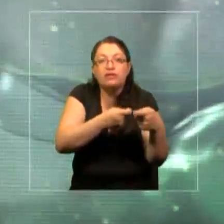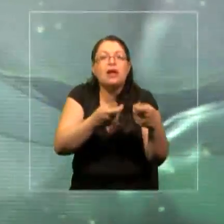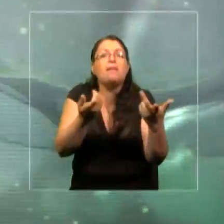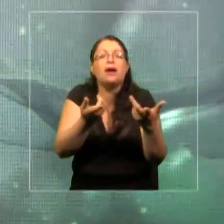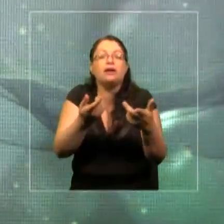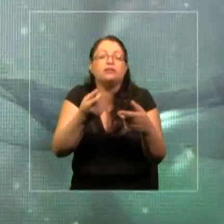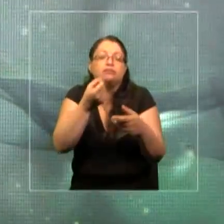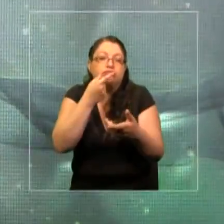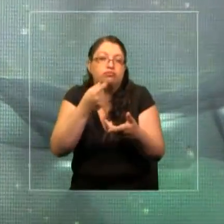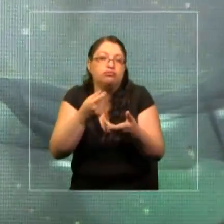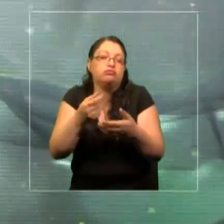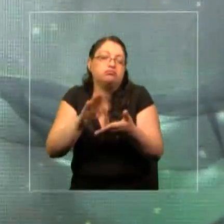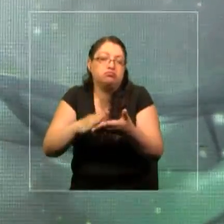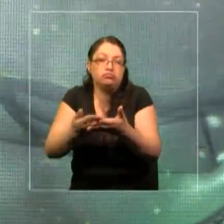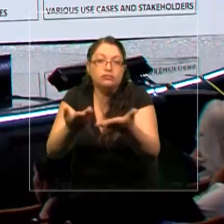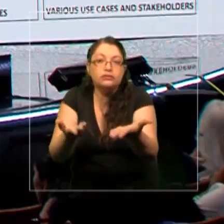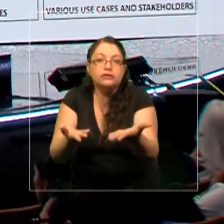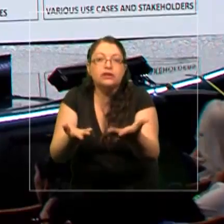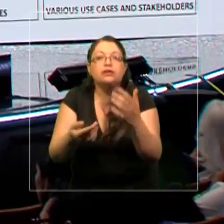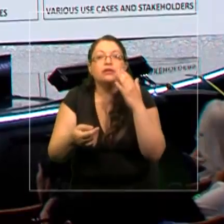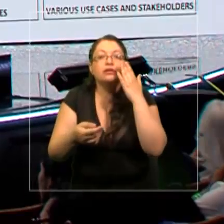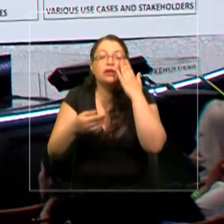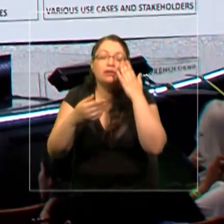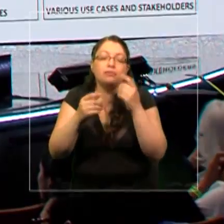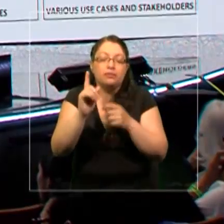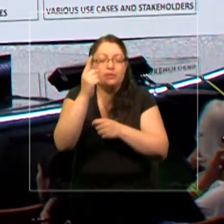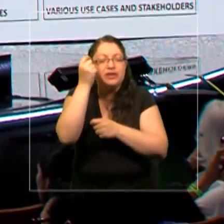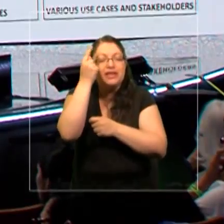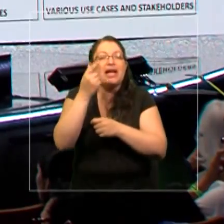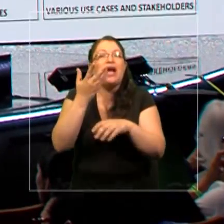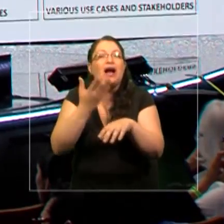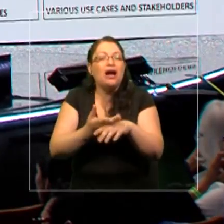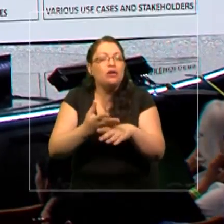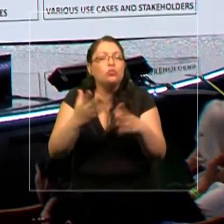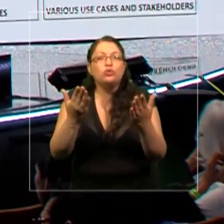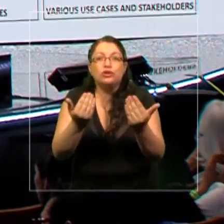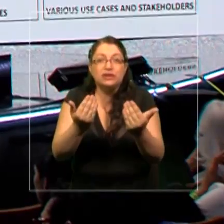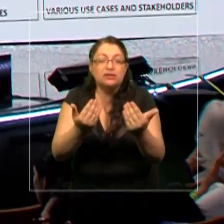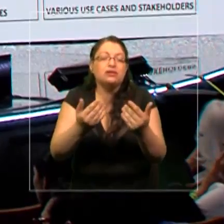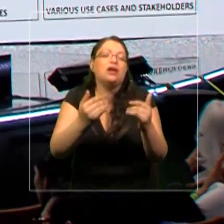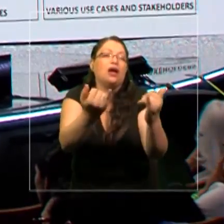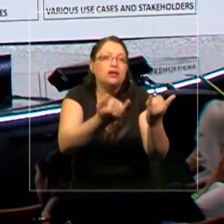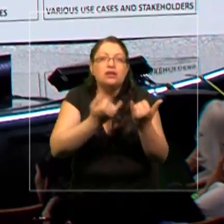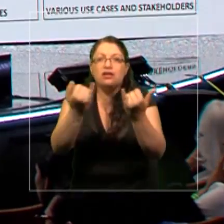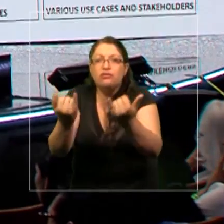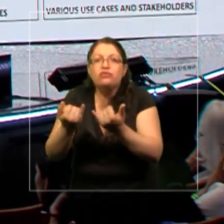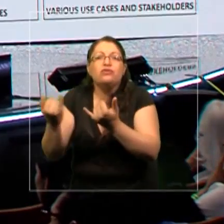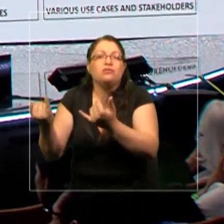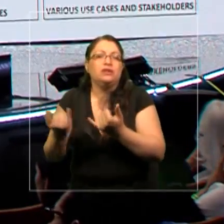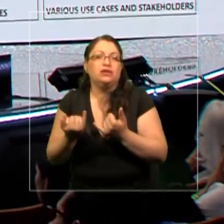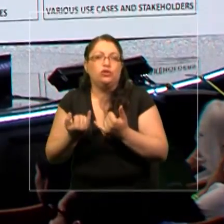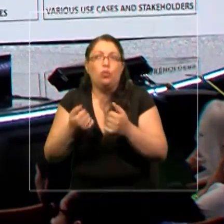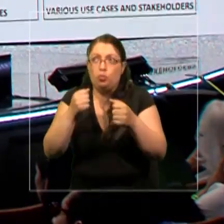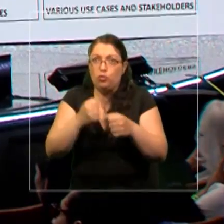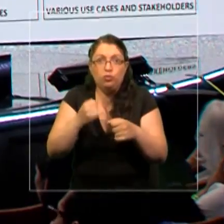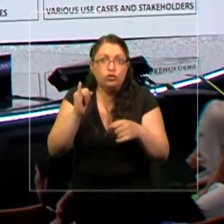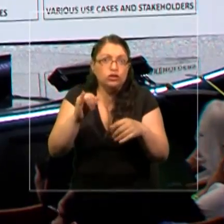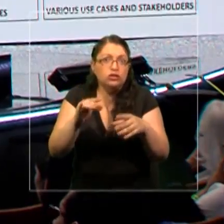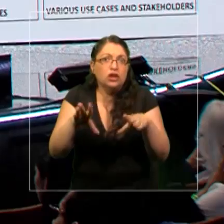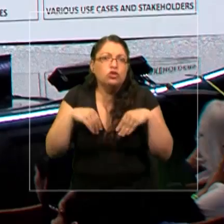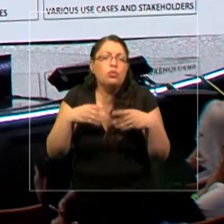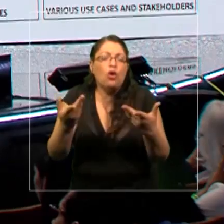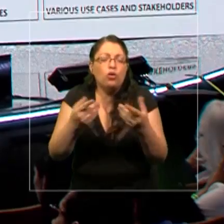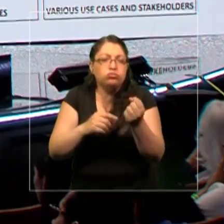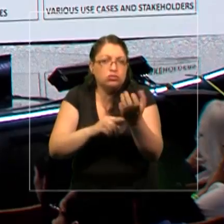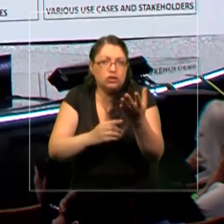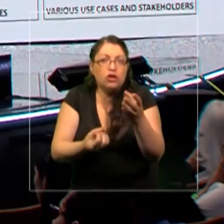terapia. Finalmente, hay que reconocer que hay muchas necesidades de datos que podemos abordar usando las tecnologías modernas,